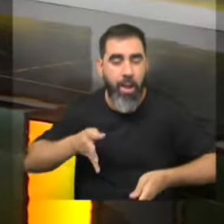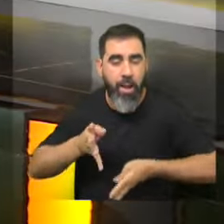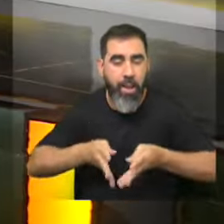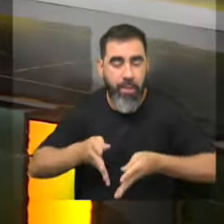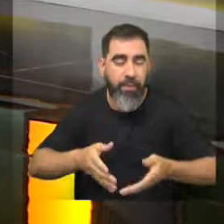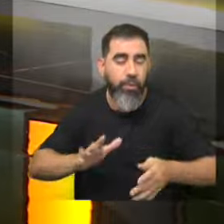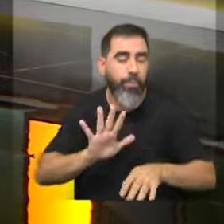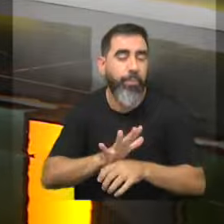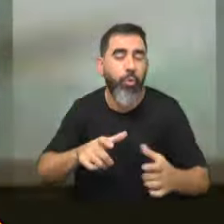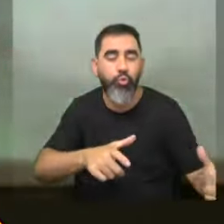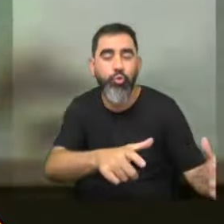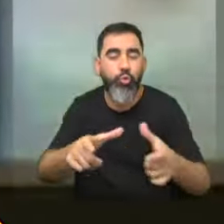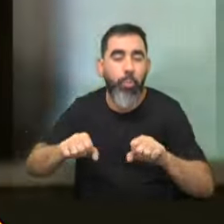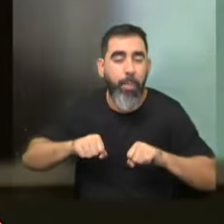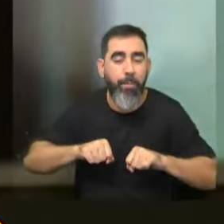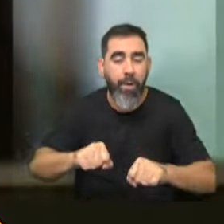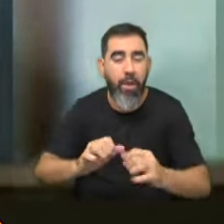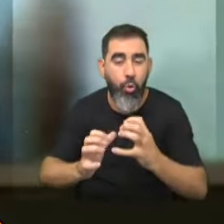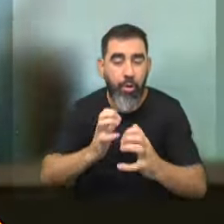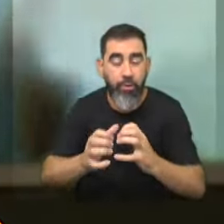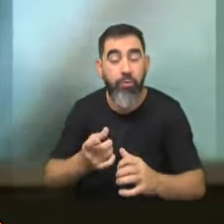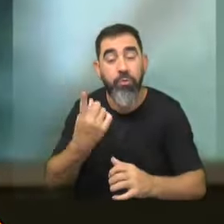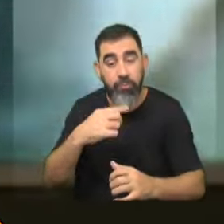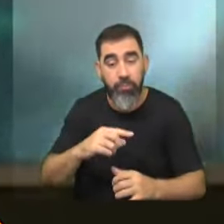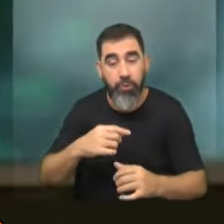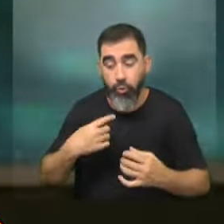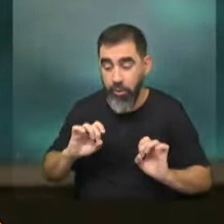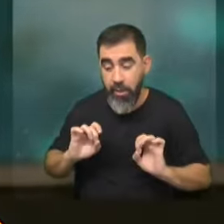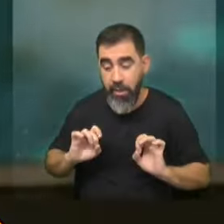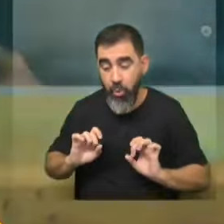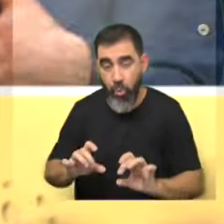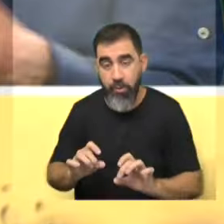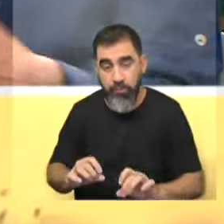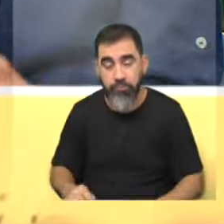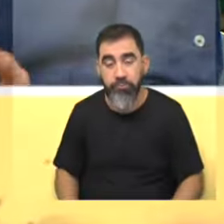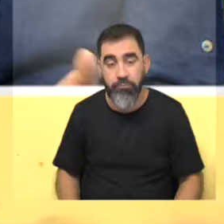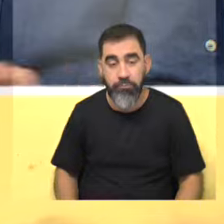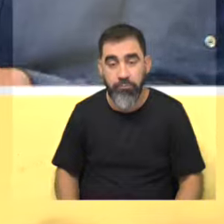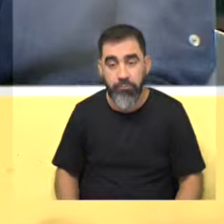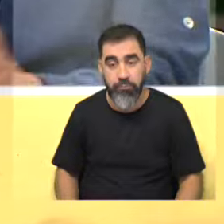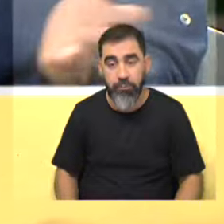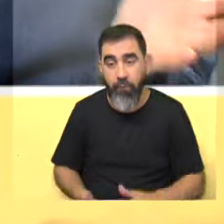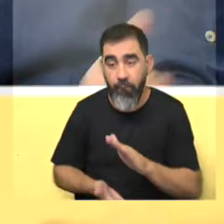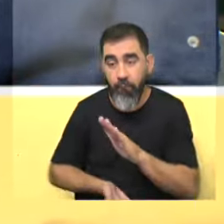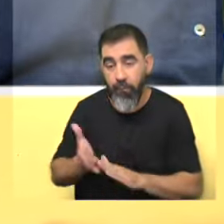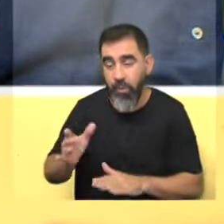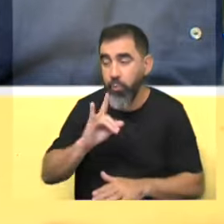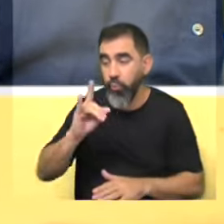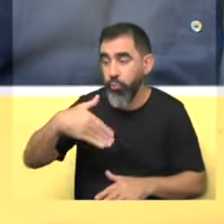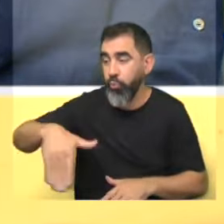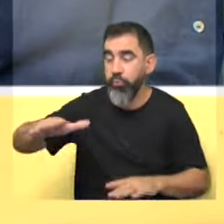supermercado eléctrico que funciona solo, pero además de forma autónoma. Autónoma quiere decir, tenés que ir a tal lado y él se encarga de ir,